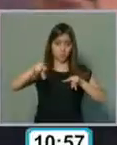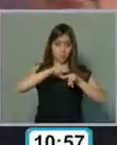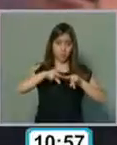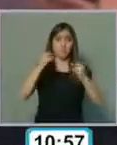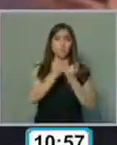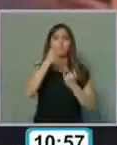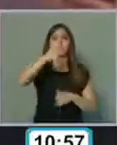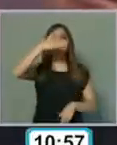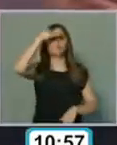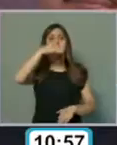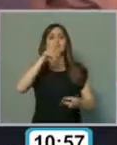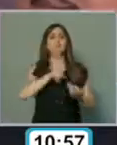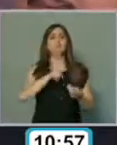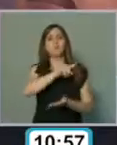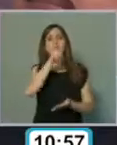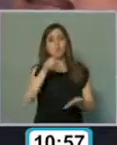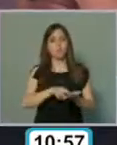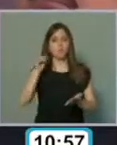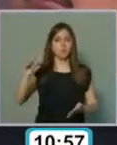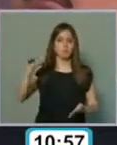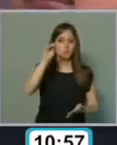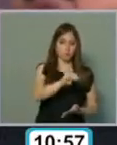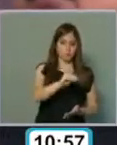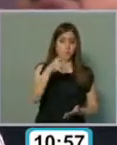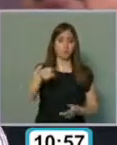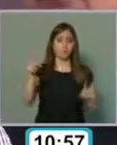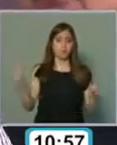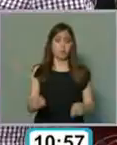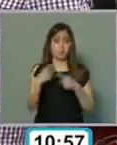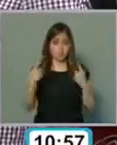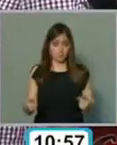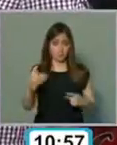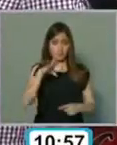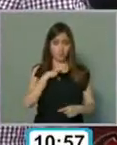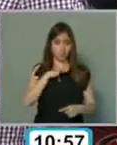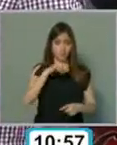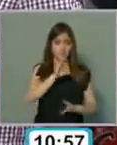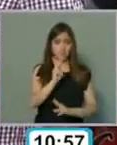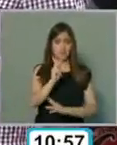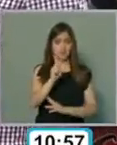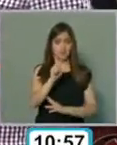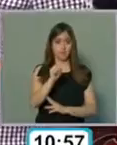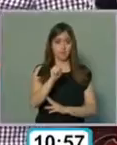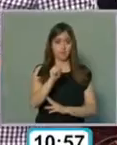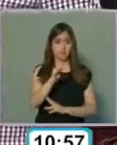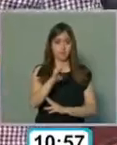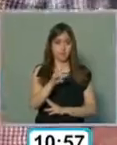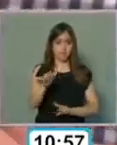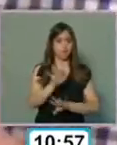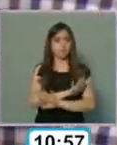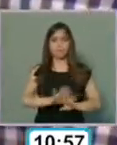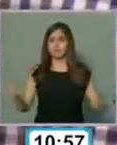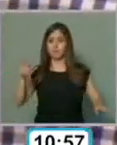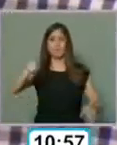enterando de dónde están presentándose. Y bueno, la música supongo que ya está en las plataformas digitales. En todas las plataformas digitales del mundo